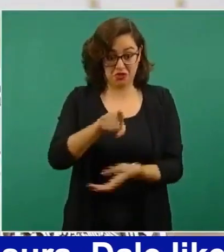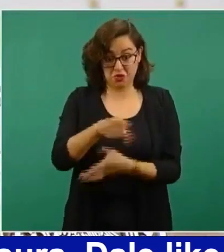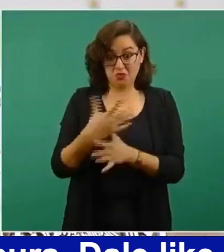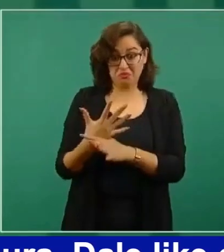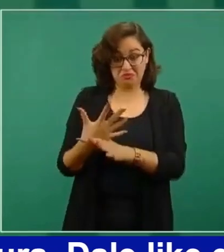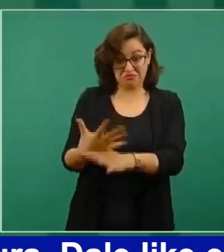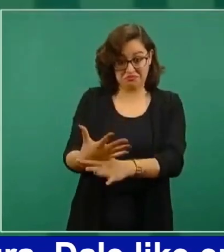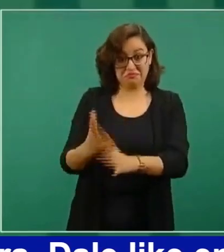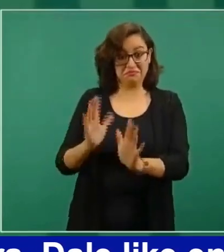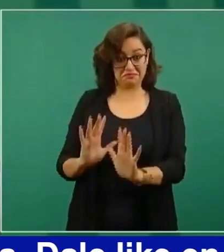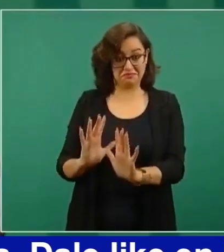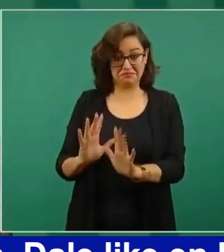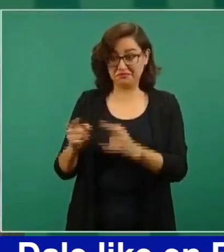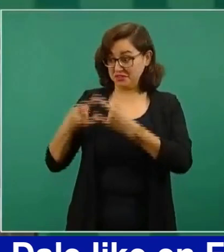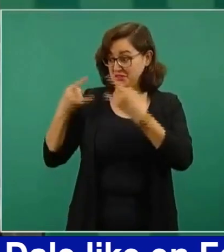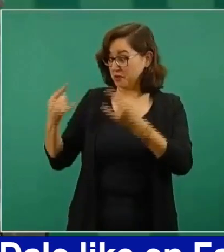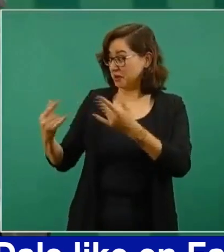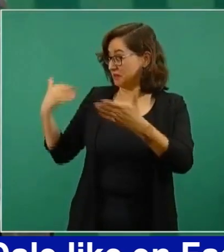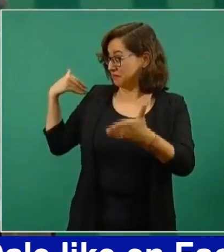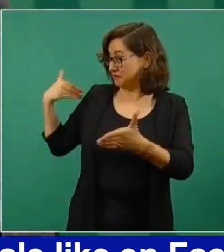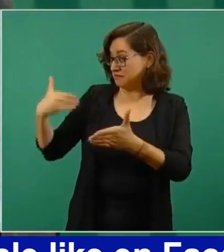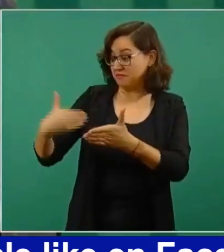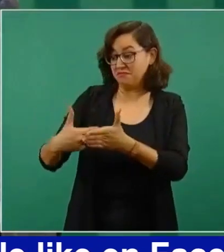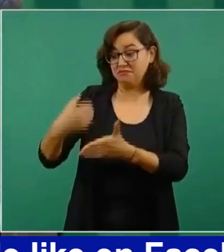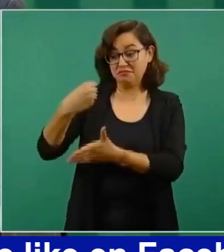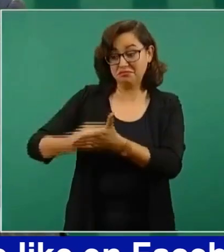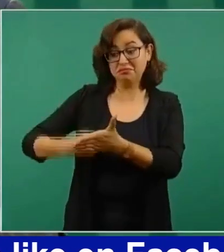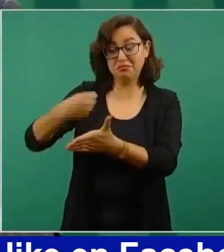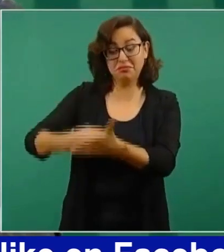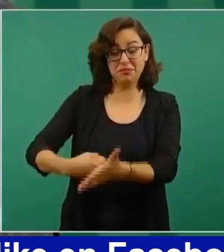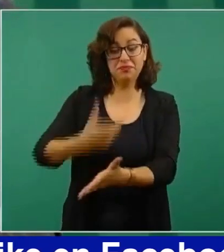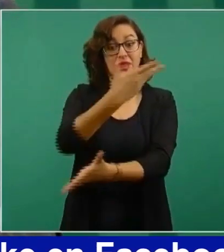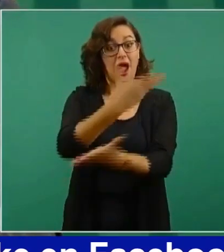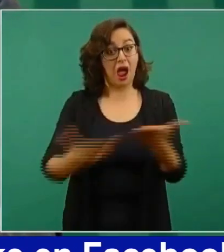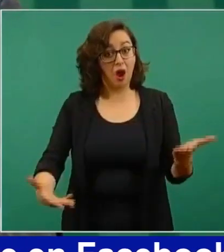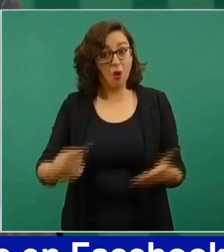nosotros apostáramos por el fraude electoral.